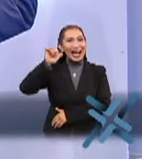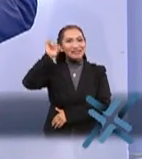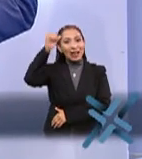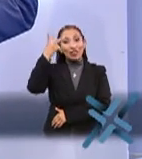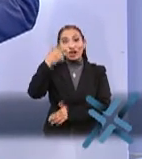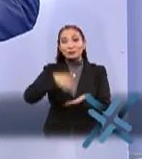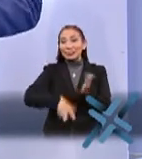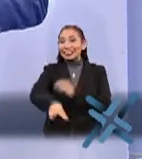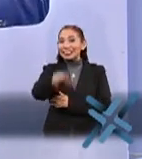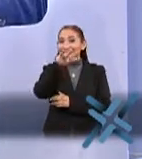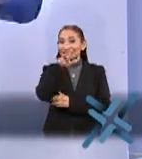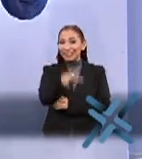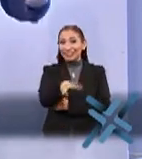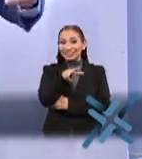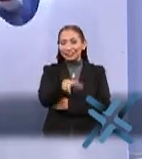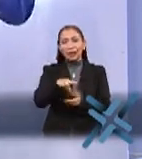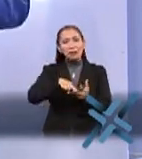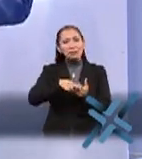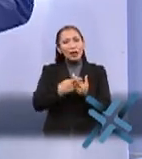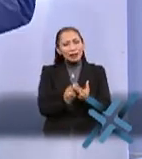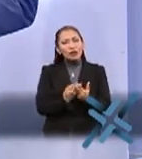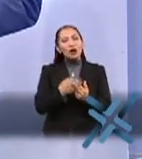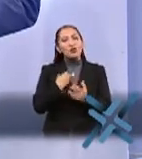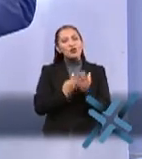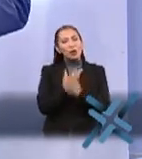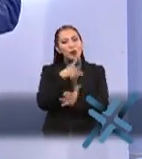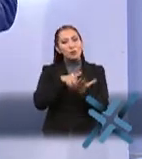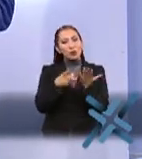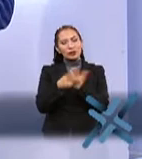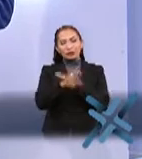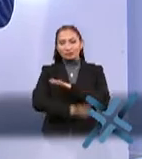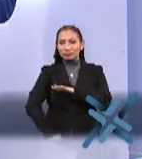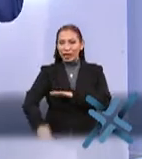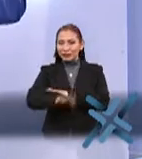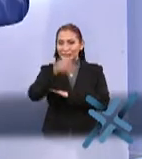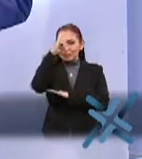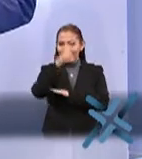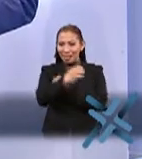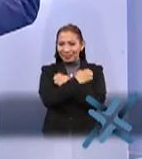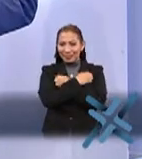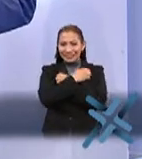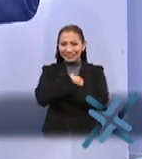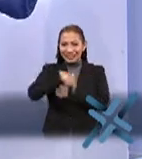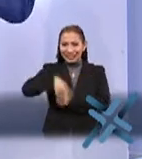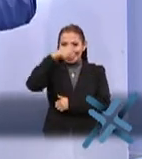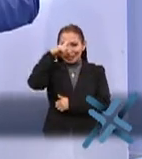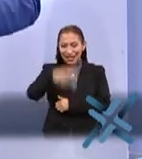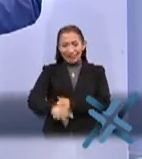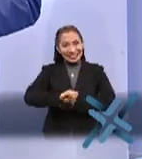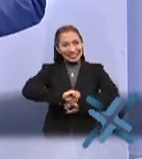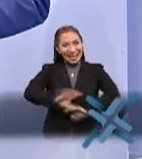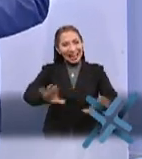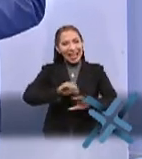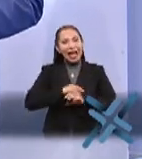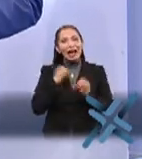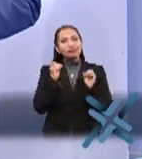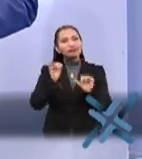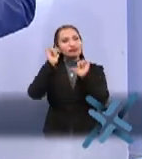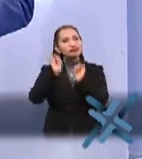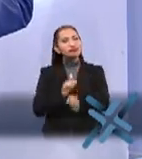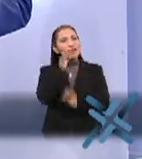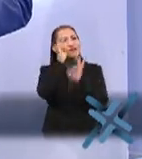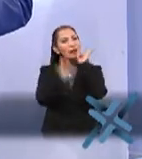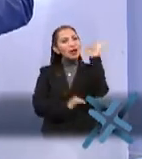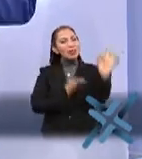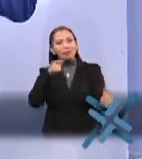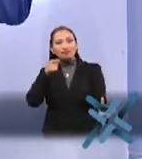del 2018 iniciando un nuevo proyecto fundamental para la educación en nuestro país. Así es, la Agencia Informativa de